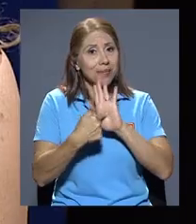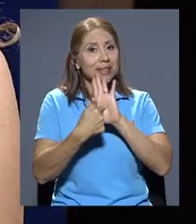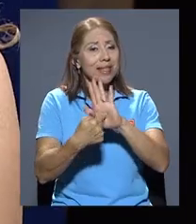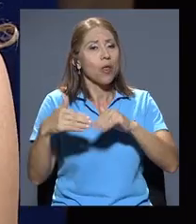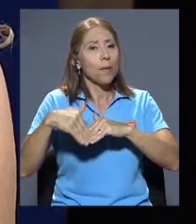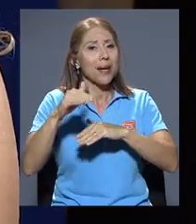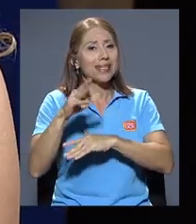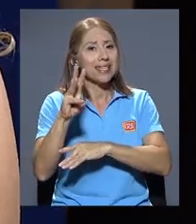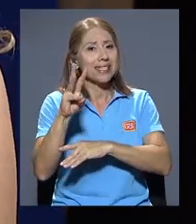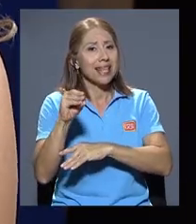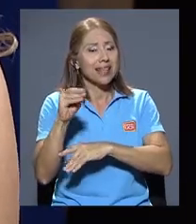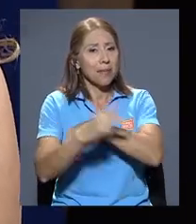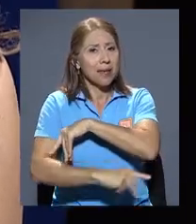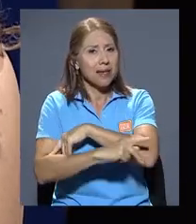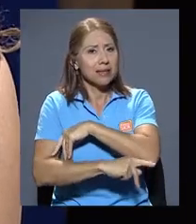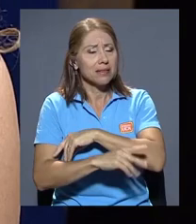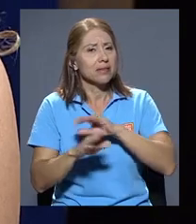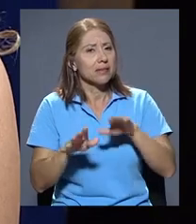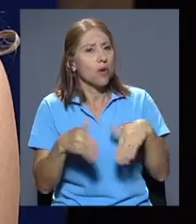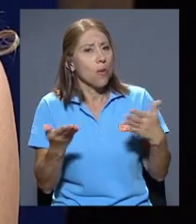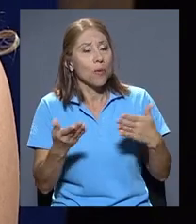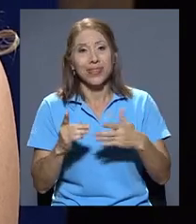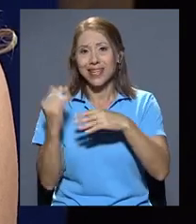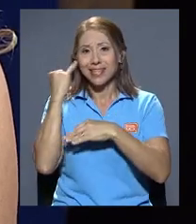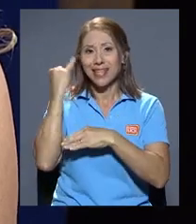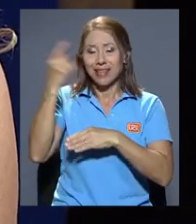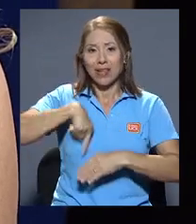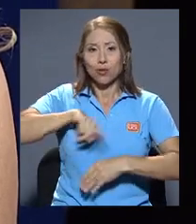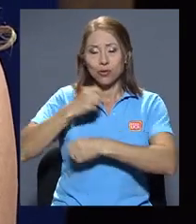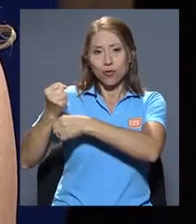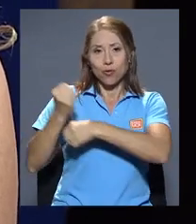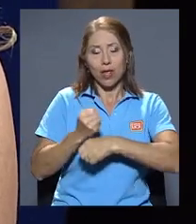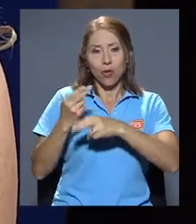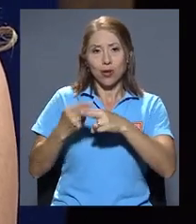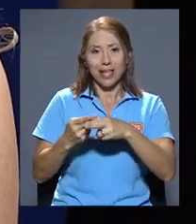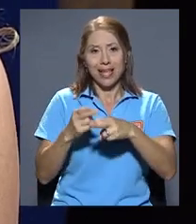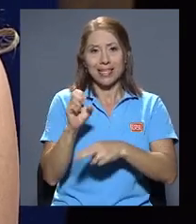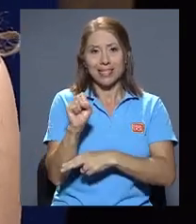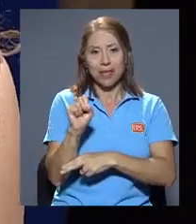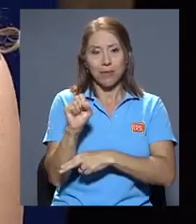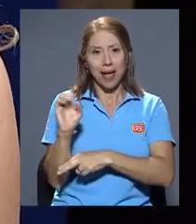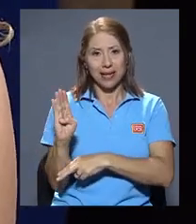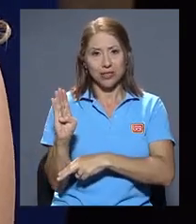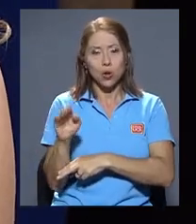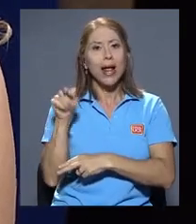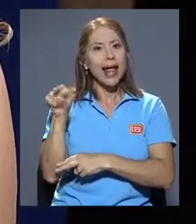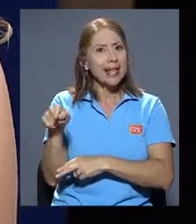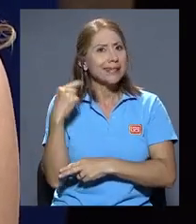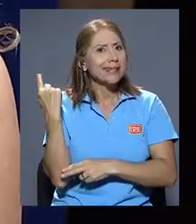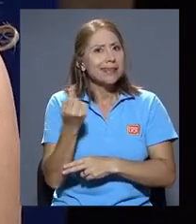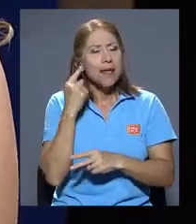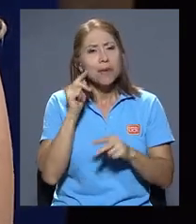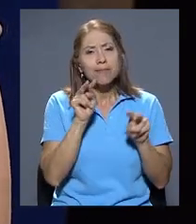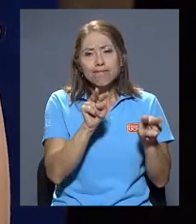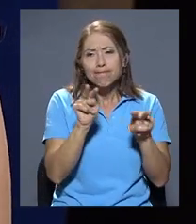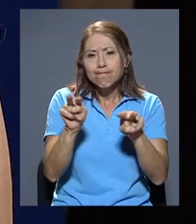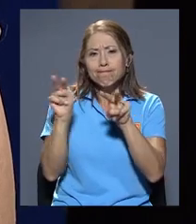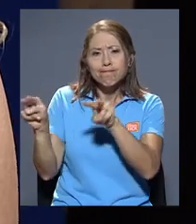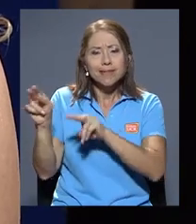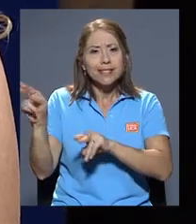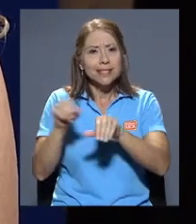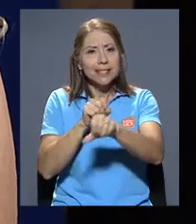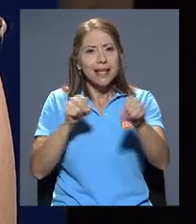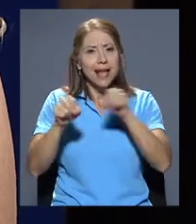Rica? Sí, bueno, esta fue una iniciativa de nuestro fundador, don Steve Aronson, quien es un asiduo espectador de las salas de teatro de todo el